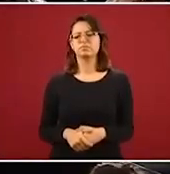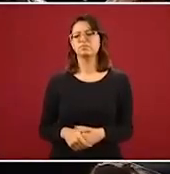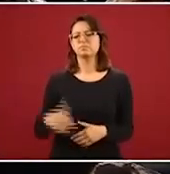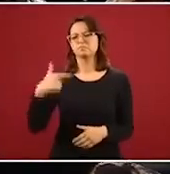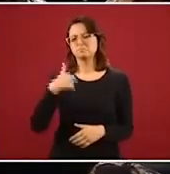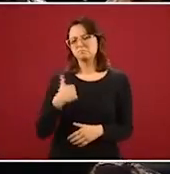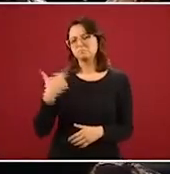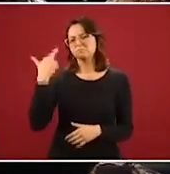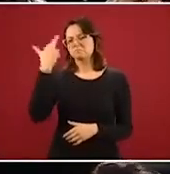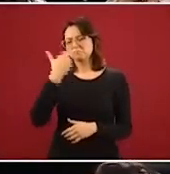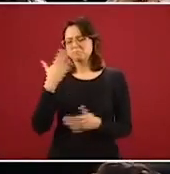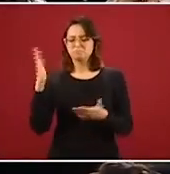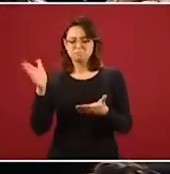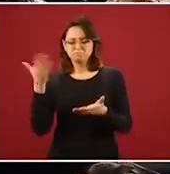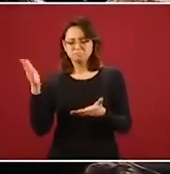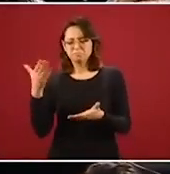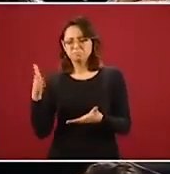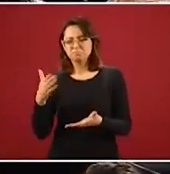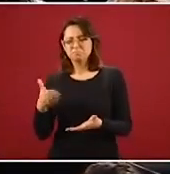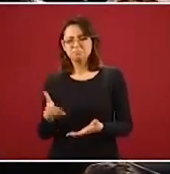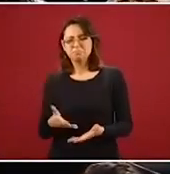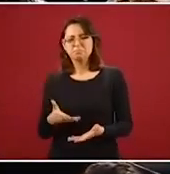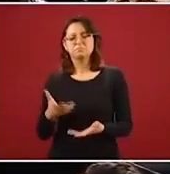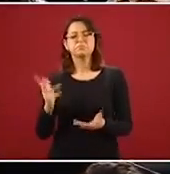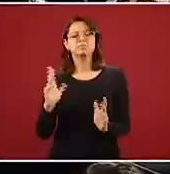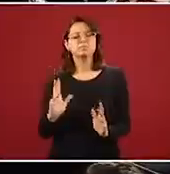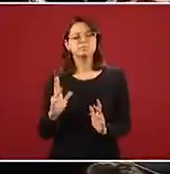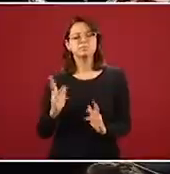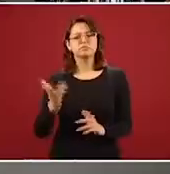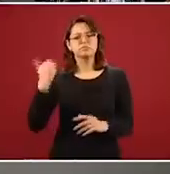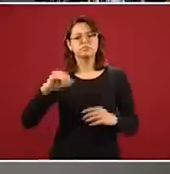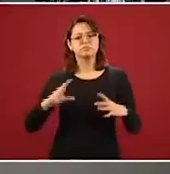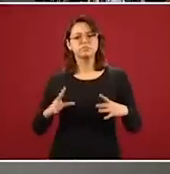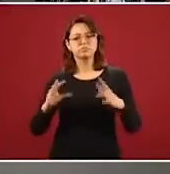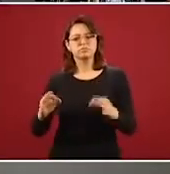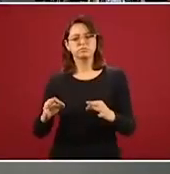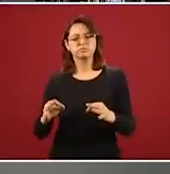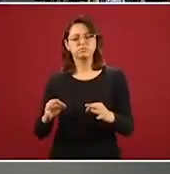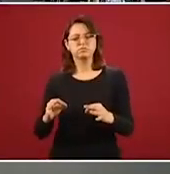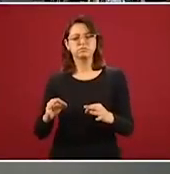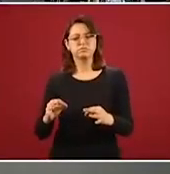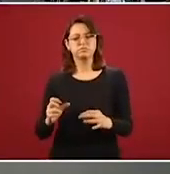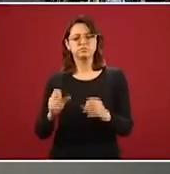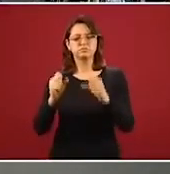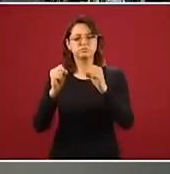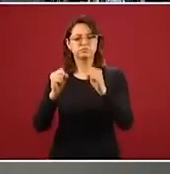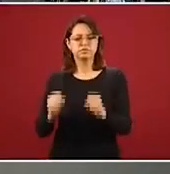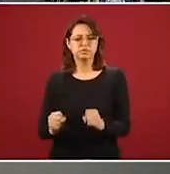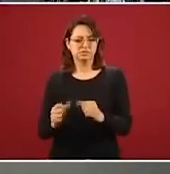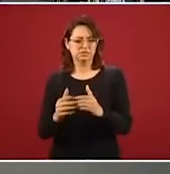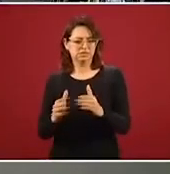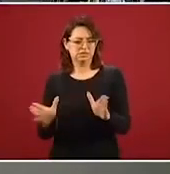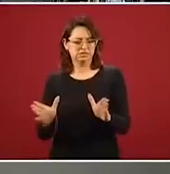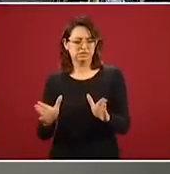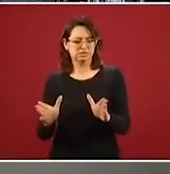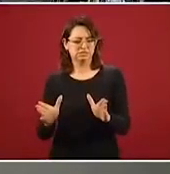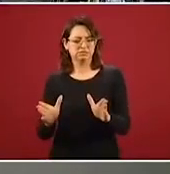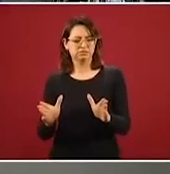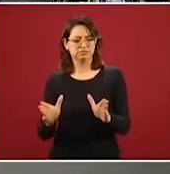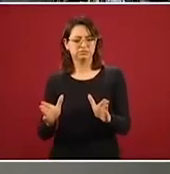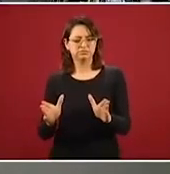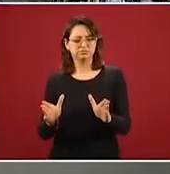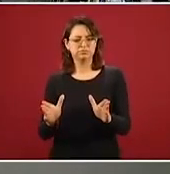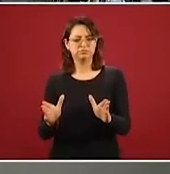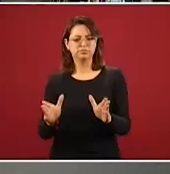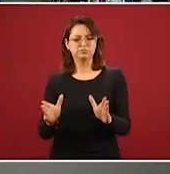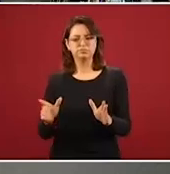documentos y hemerografía respecto a cuando fue creado el Seguro Popular, lo que decían